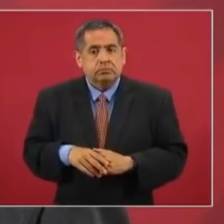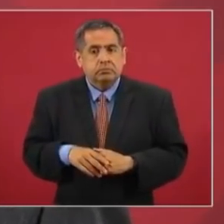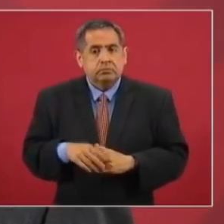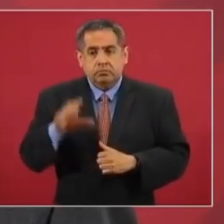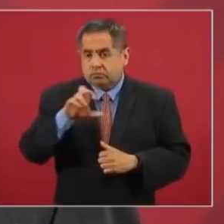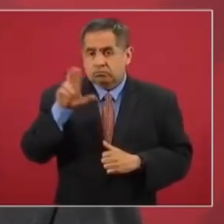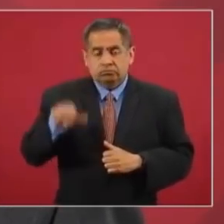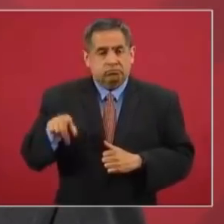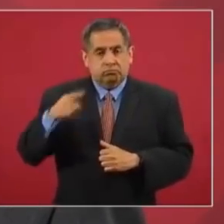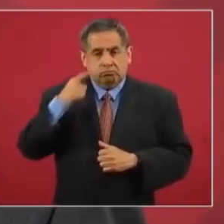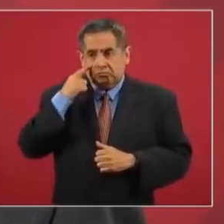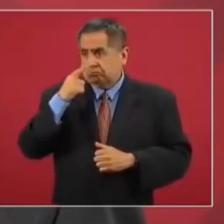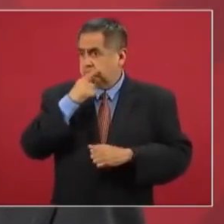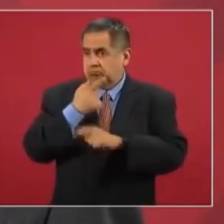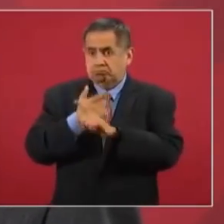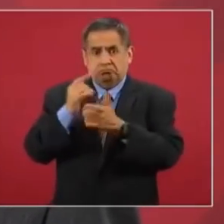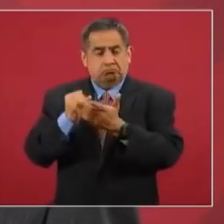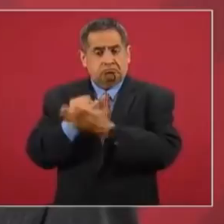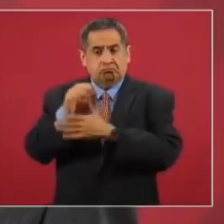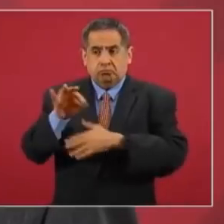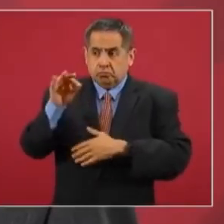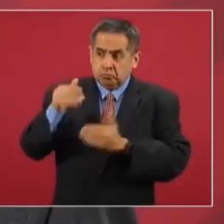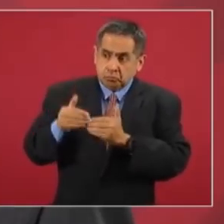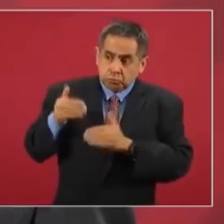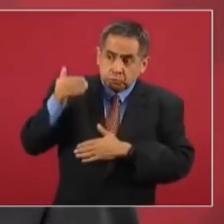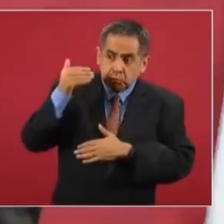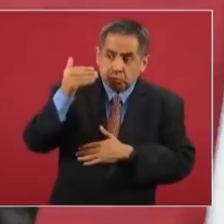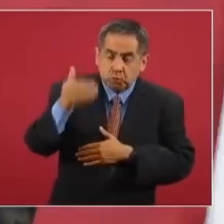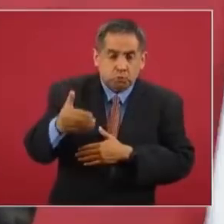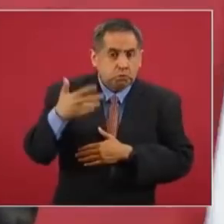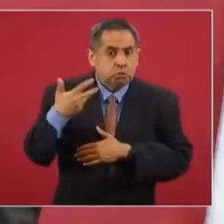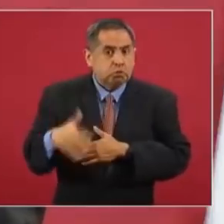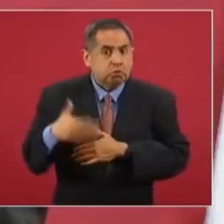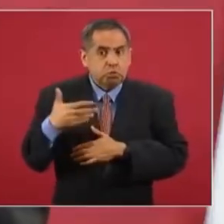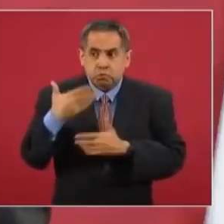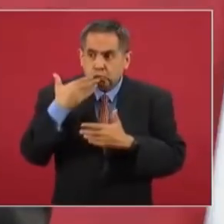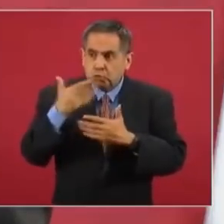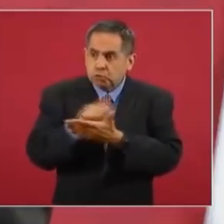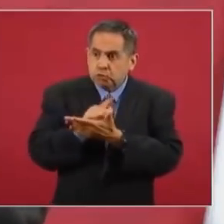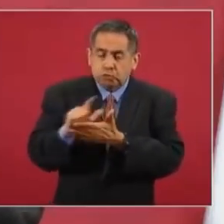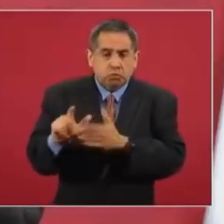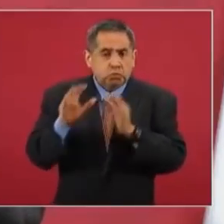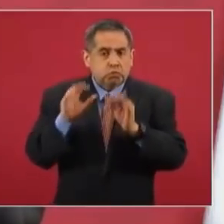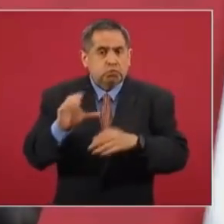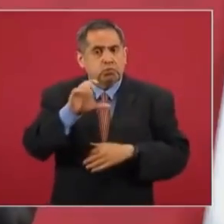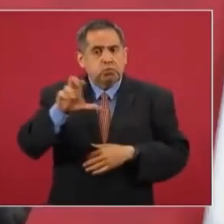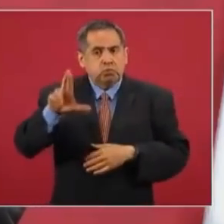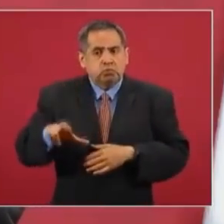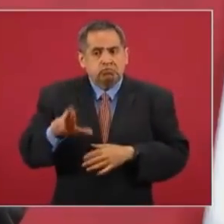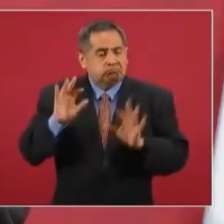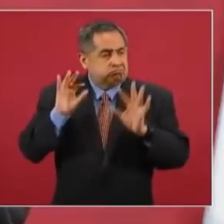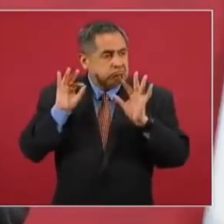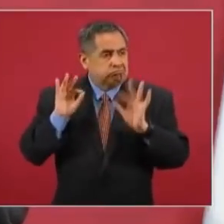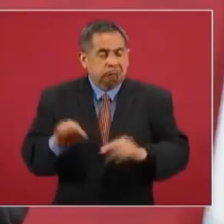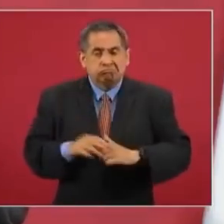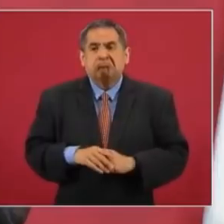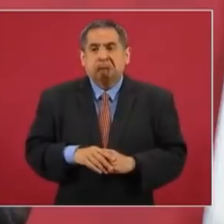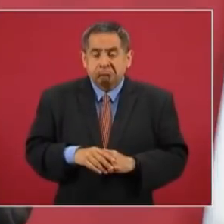de las democracias más avanzadas, ahí nunca